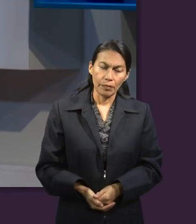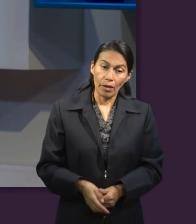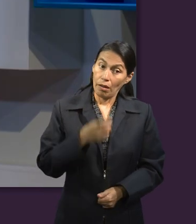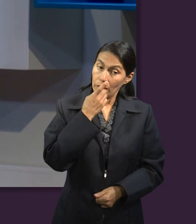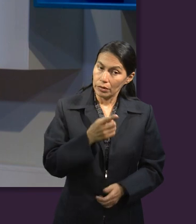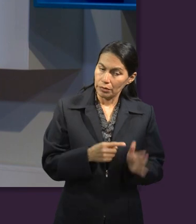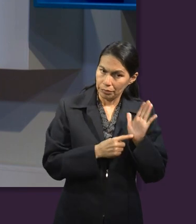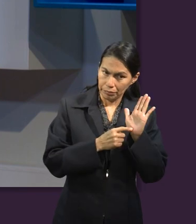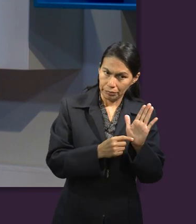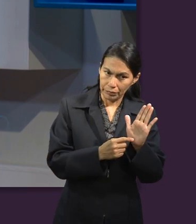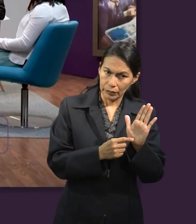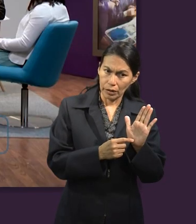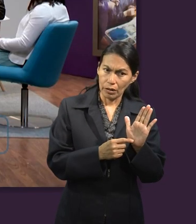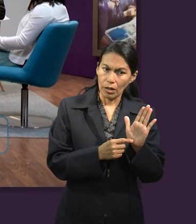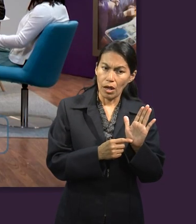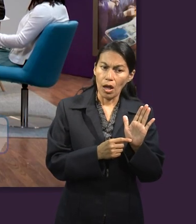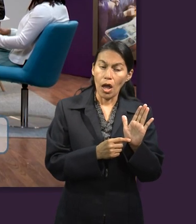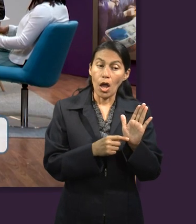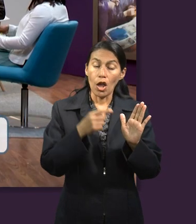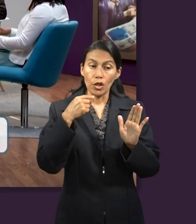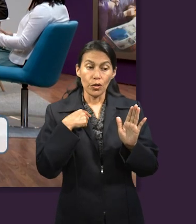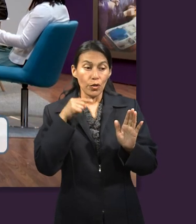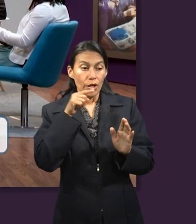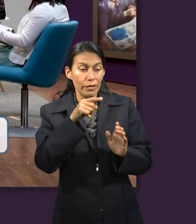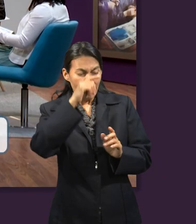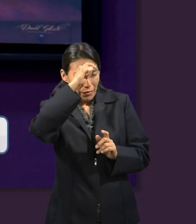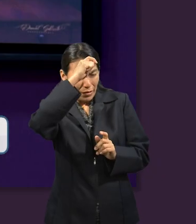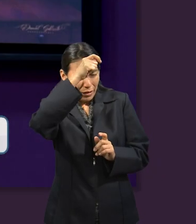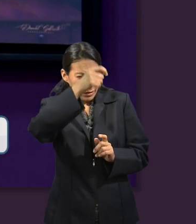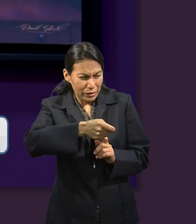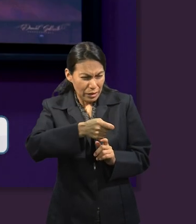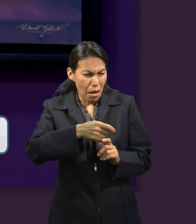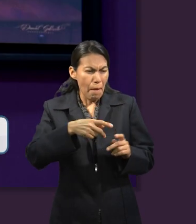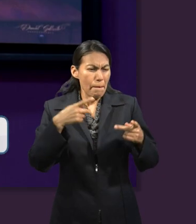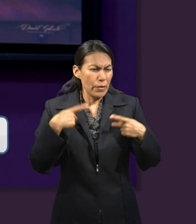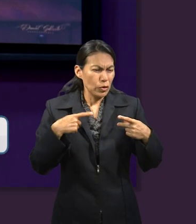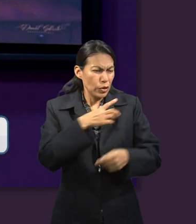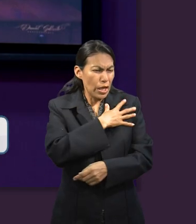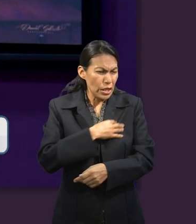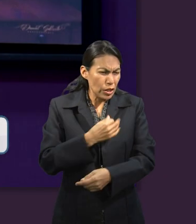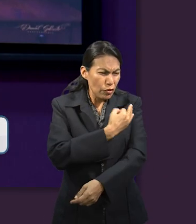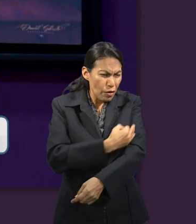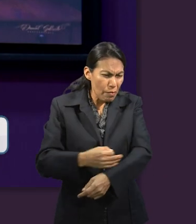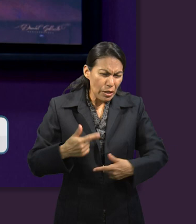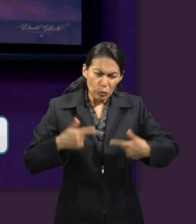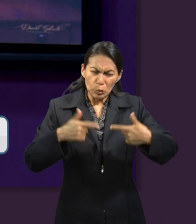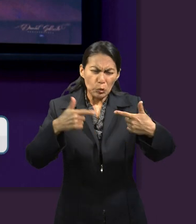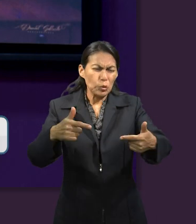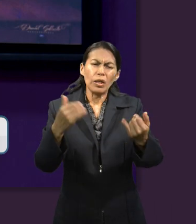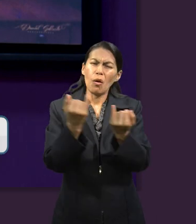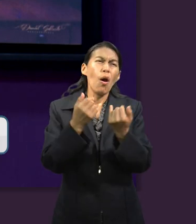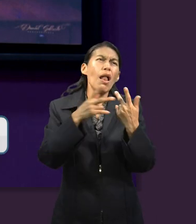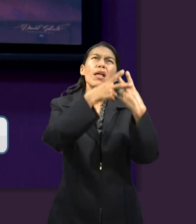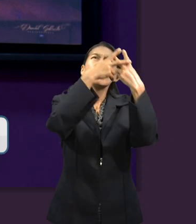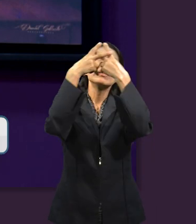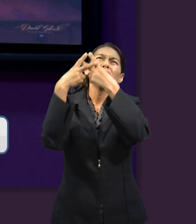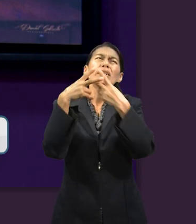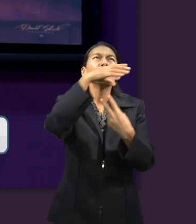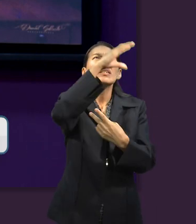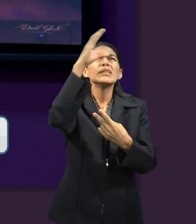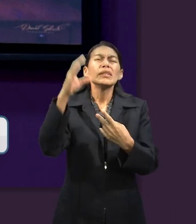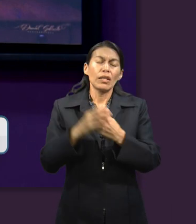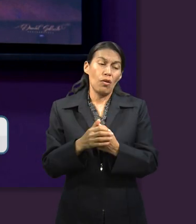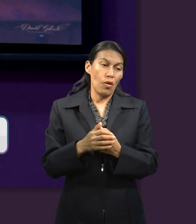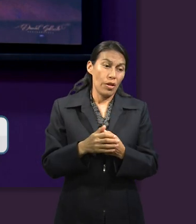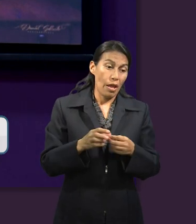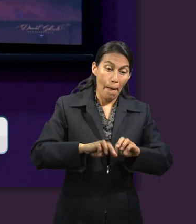a la letra dice de cierto te bendeciré y multiplicaré tu descendencia como las estrellas del cielo y como la